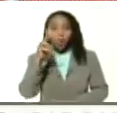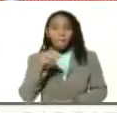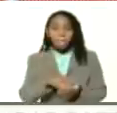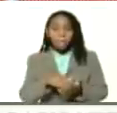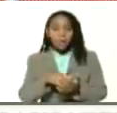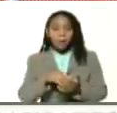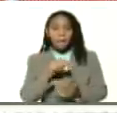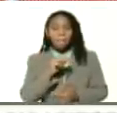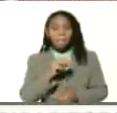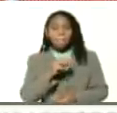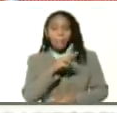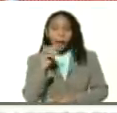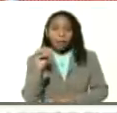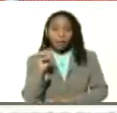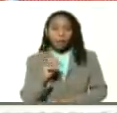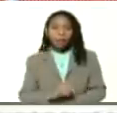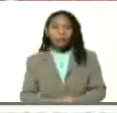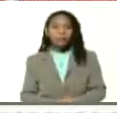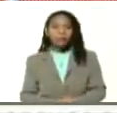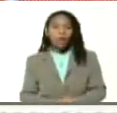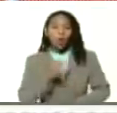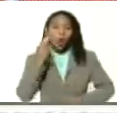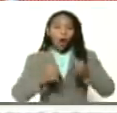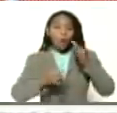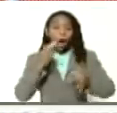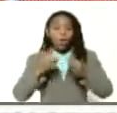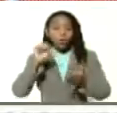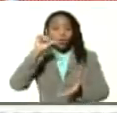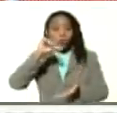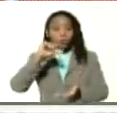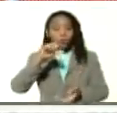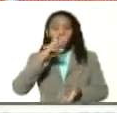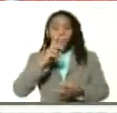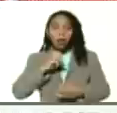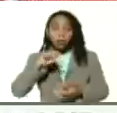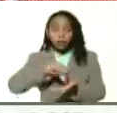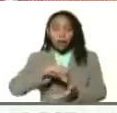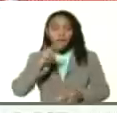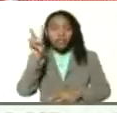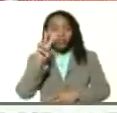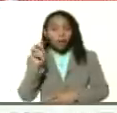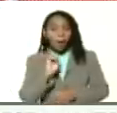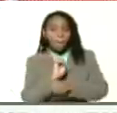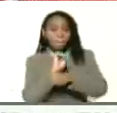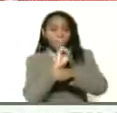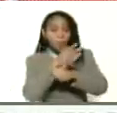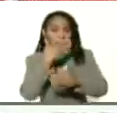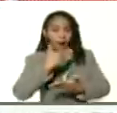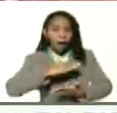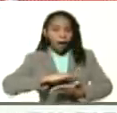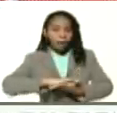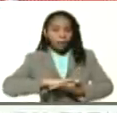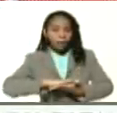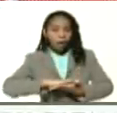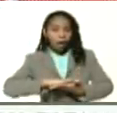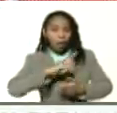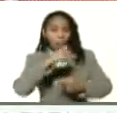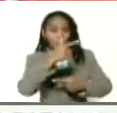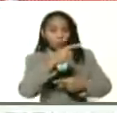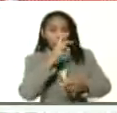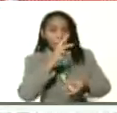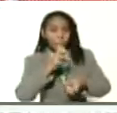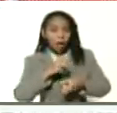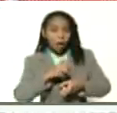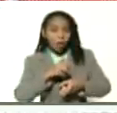2020, los abogados del Banco Central de Venezuela le envían una carta al Deutsche Bank, que también